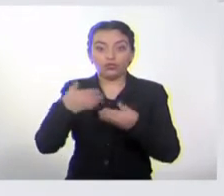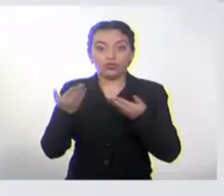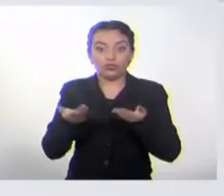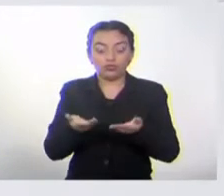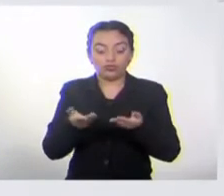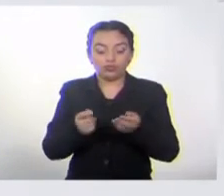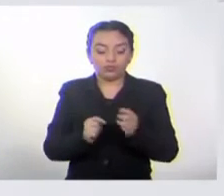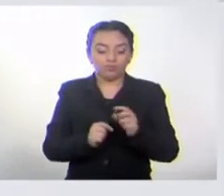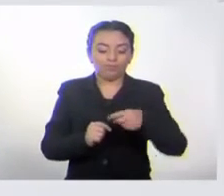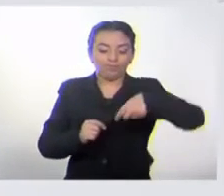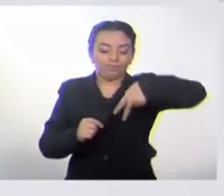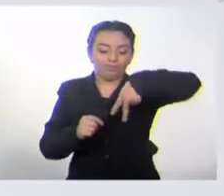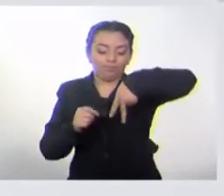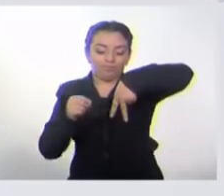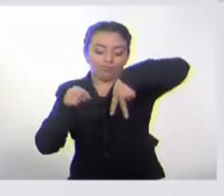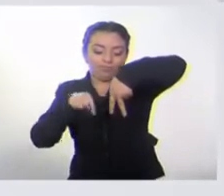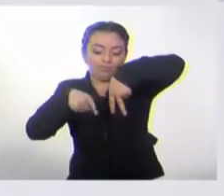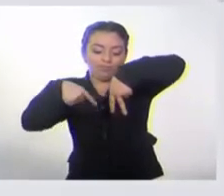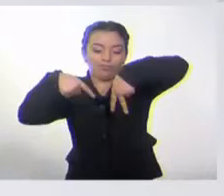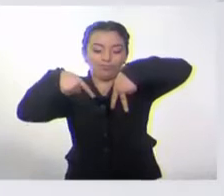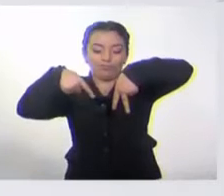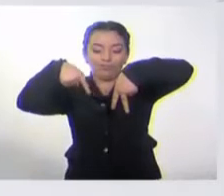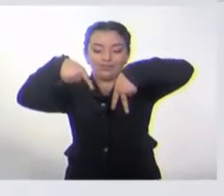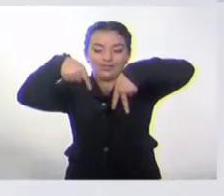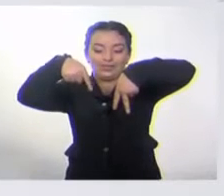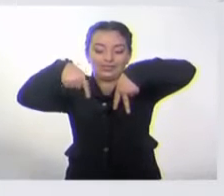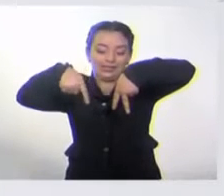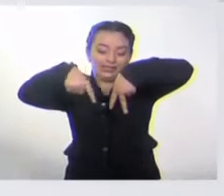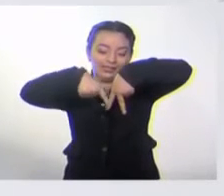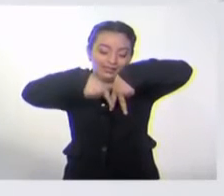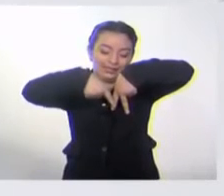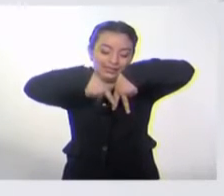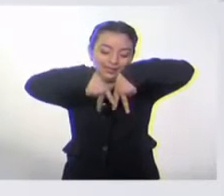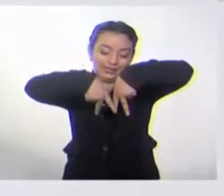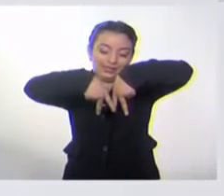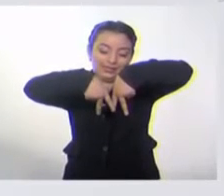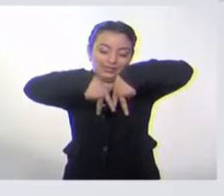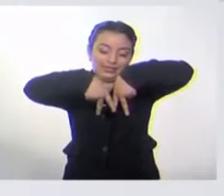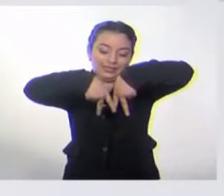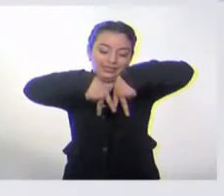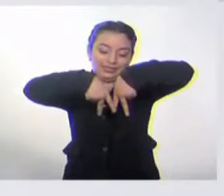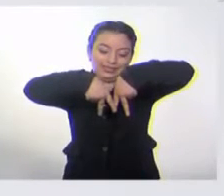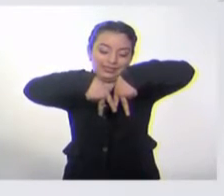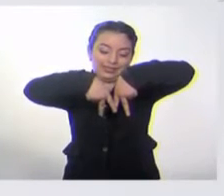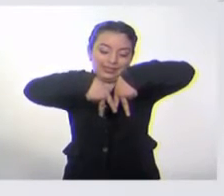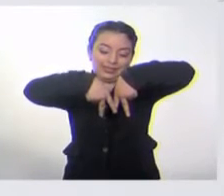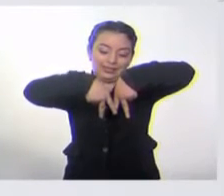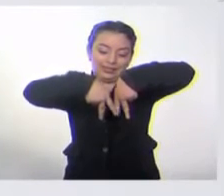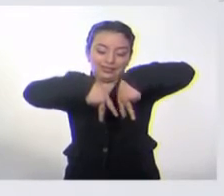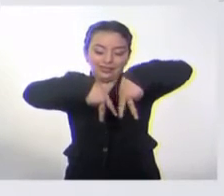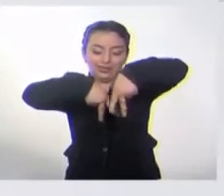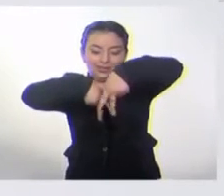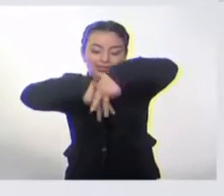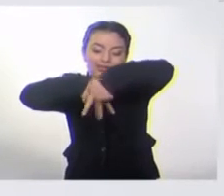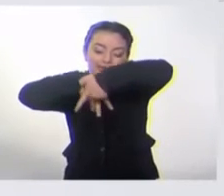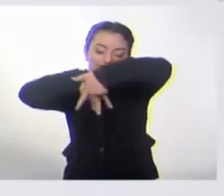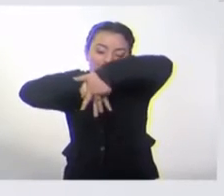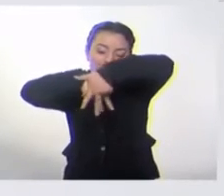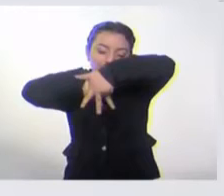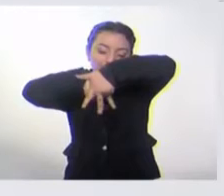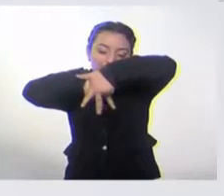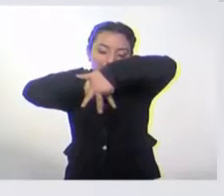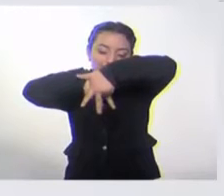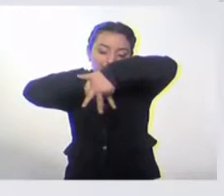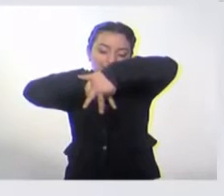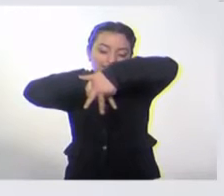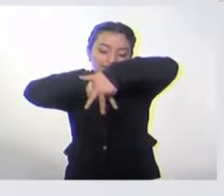de los LED, el siguiente iniciará. Procedemos de igual forma con el siguiente LED. Justo donde terminó